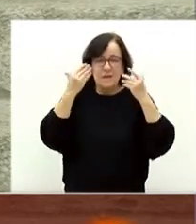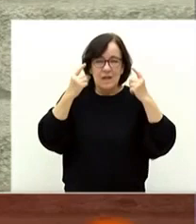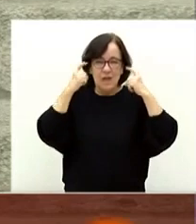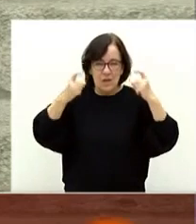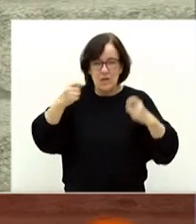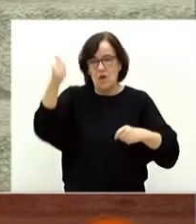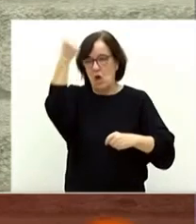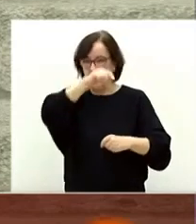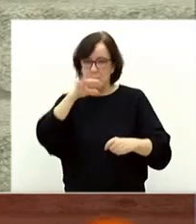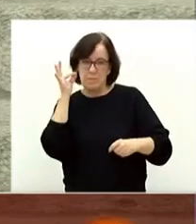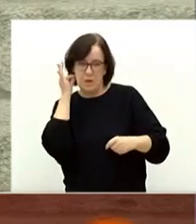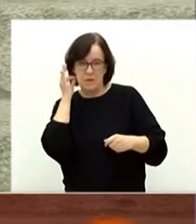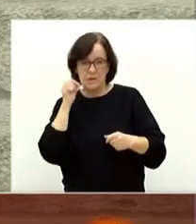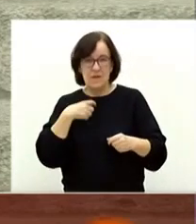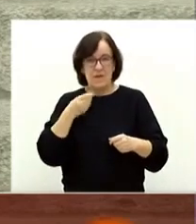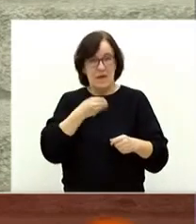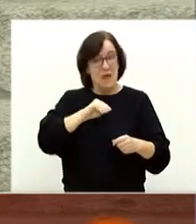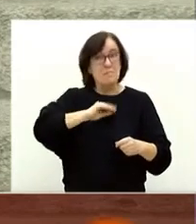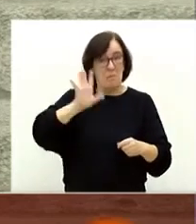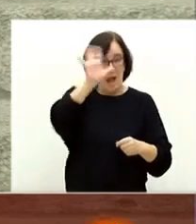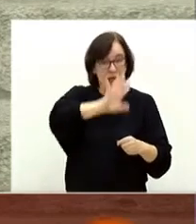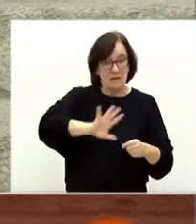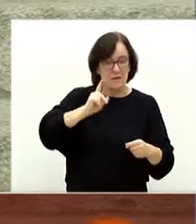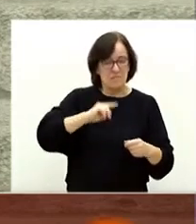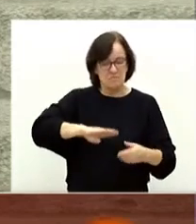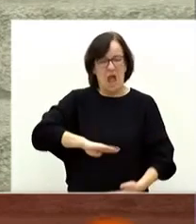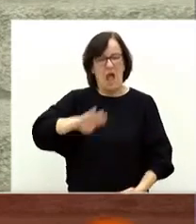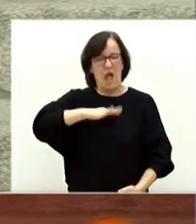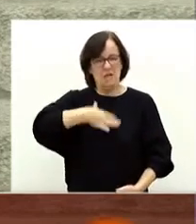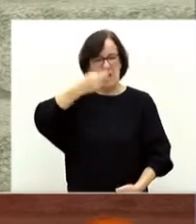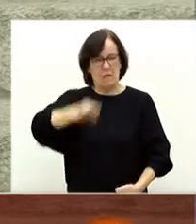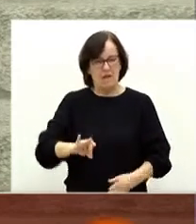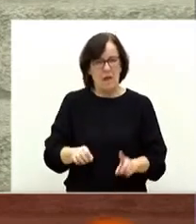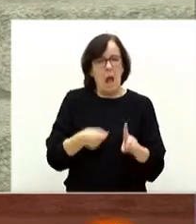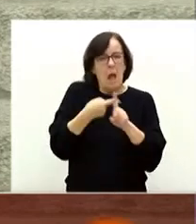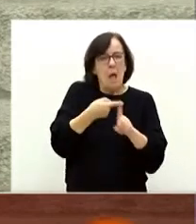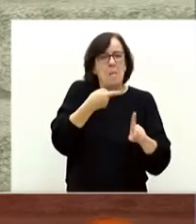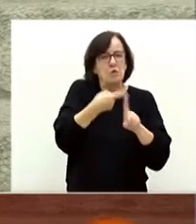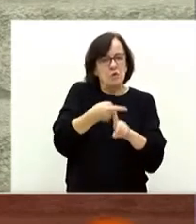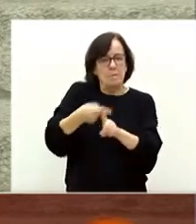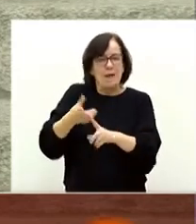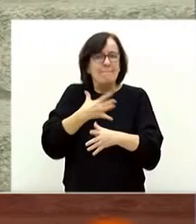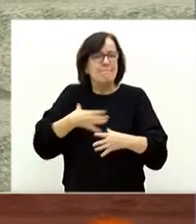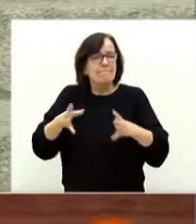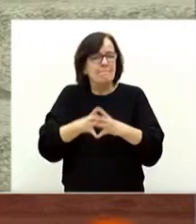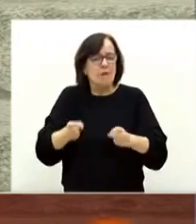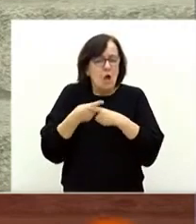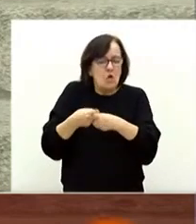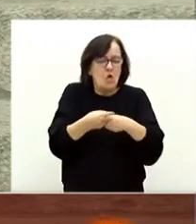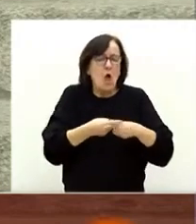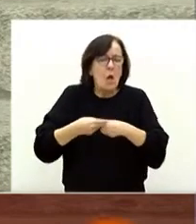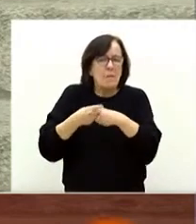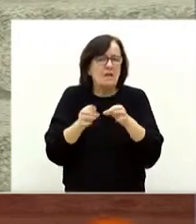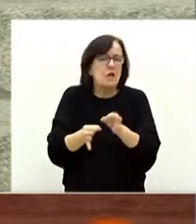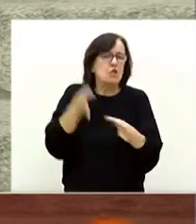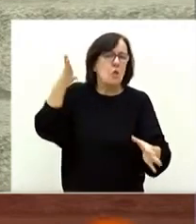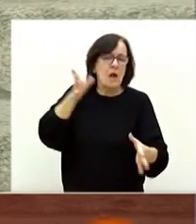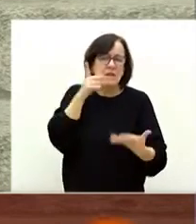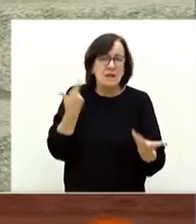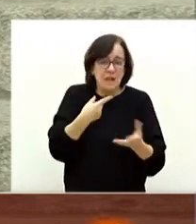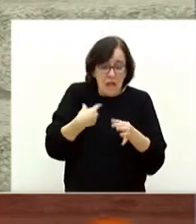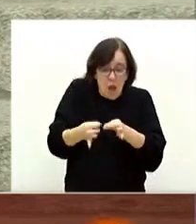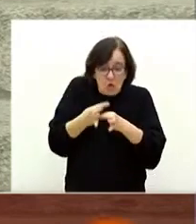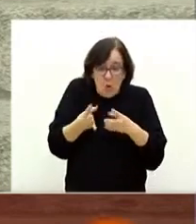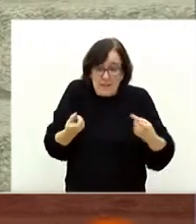hombres y mujeres de nuestro país, a la capacidad de sumar, al deseo de compartir nuestra suerte y de que la suerte